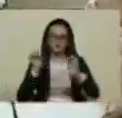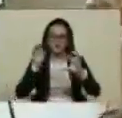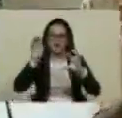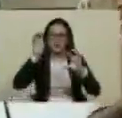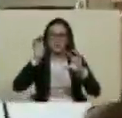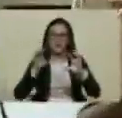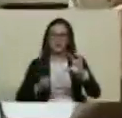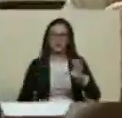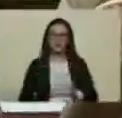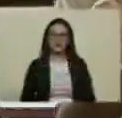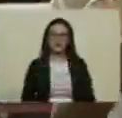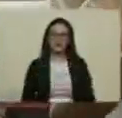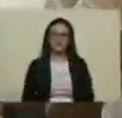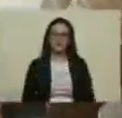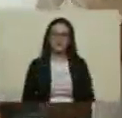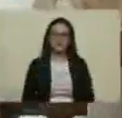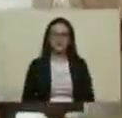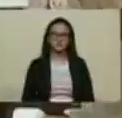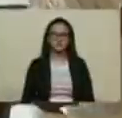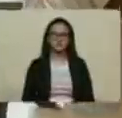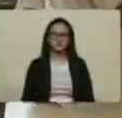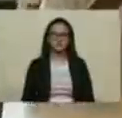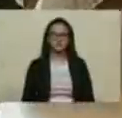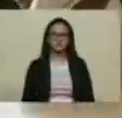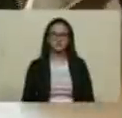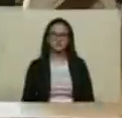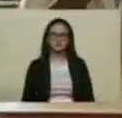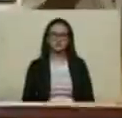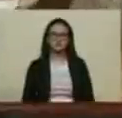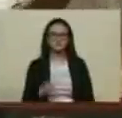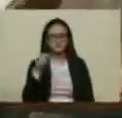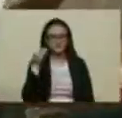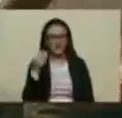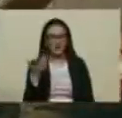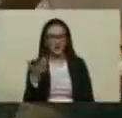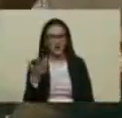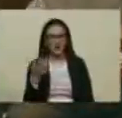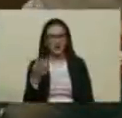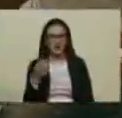patria. ¿Cómo marcha el tema